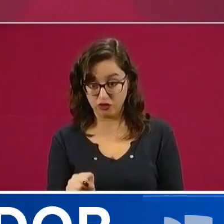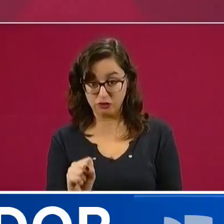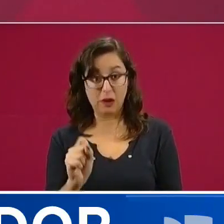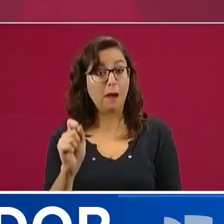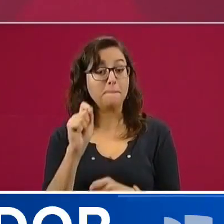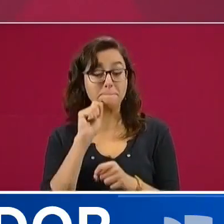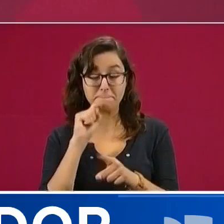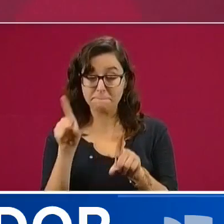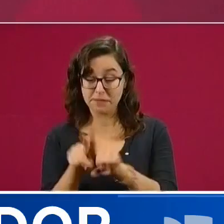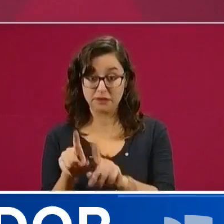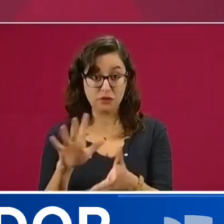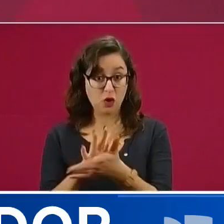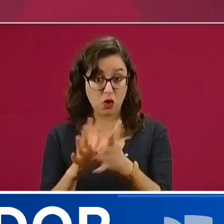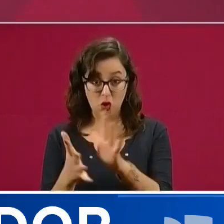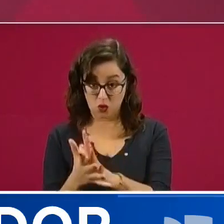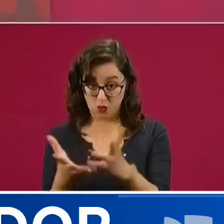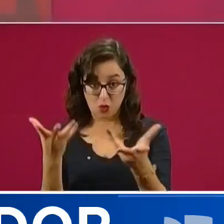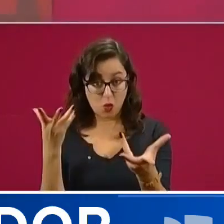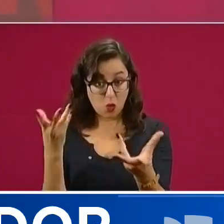actuando